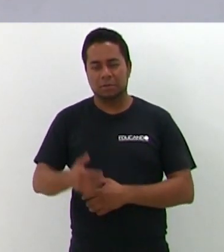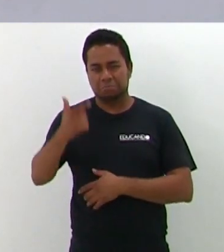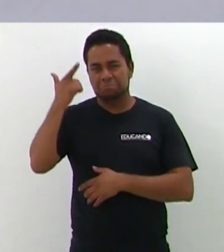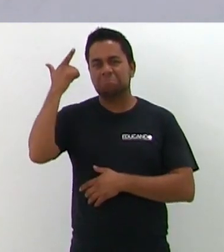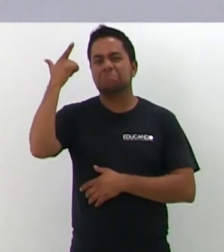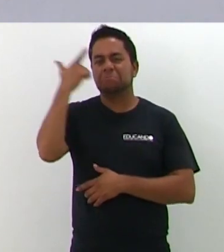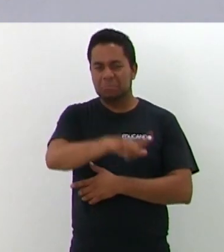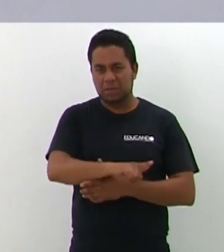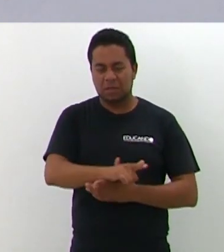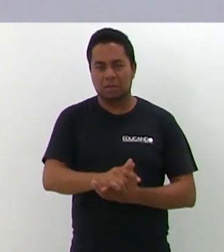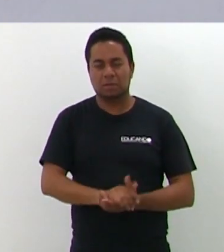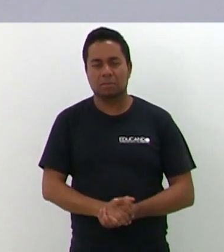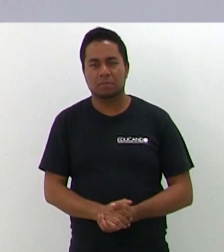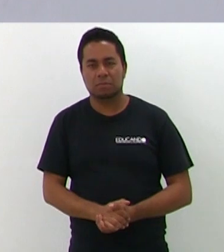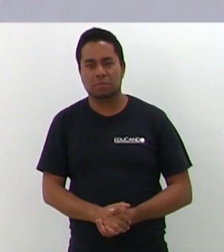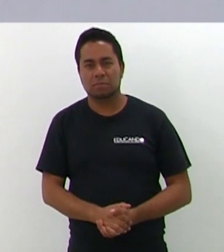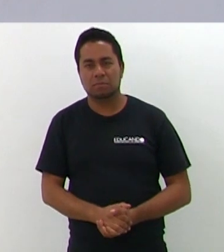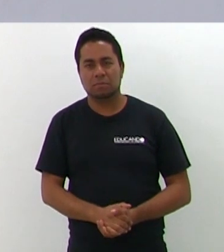fea.